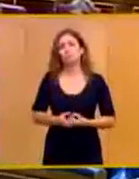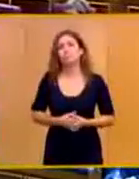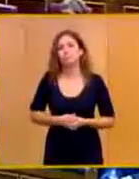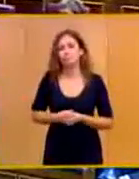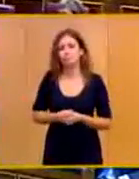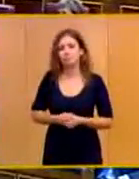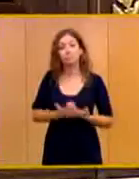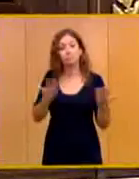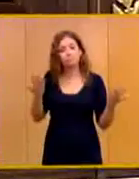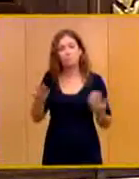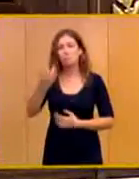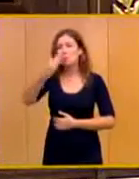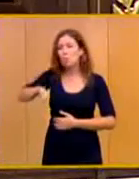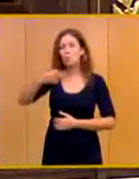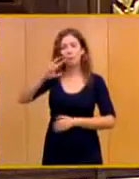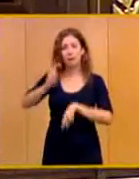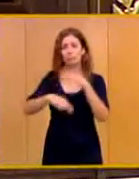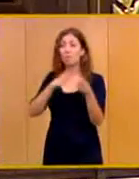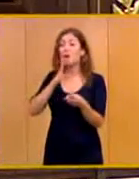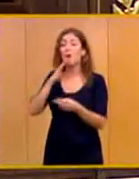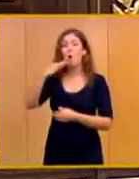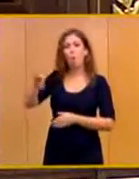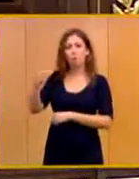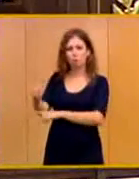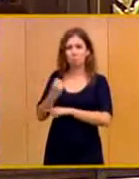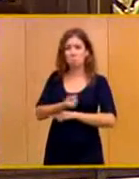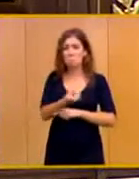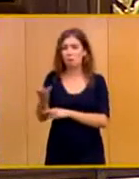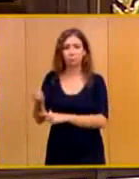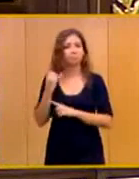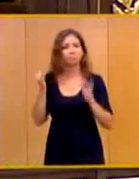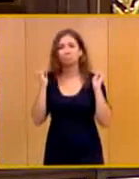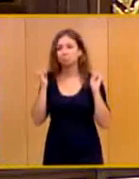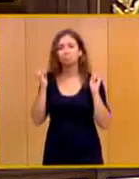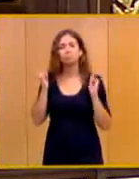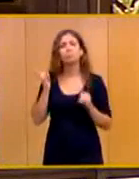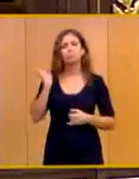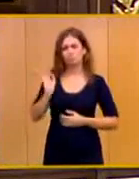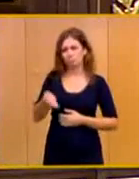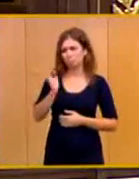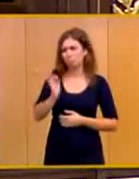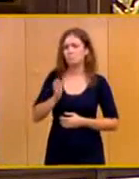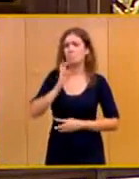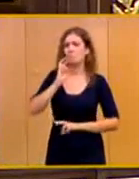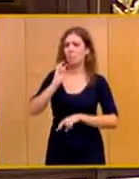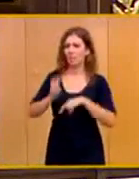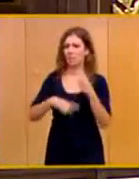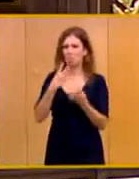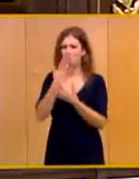es en la única reforma o en la única medida que nos han apoyado. Es verdad que es una reforma que no tiene mucho coste.